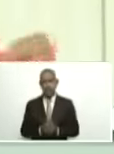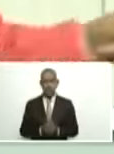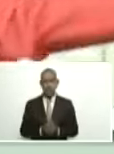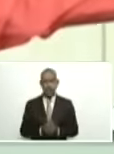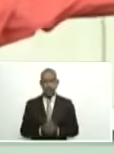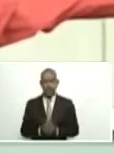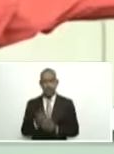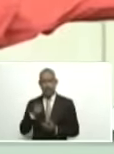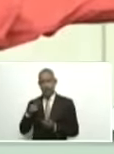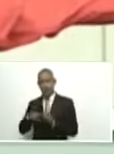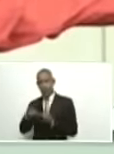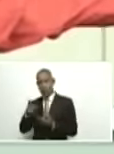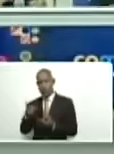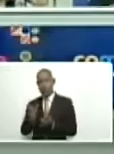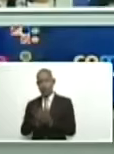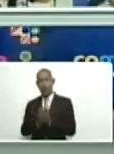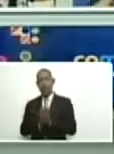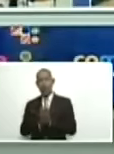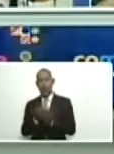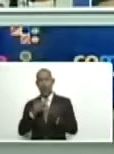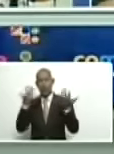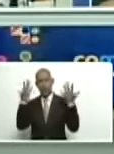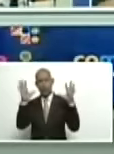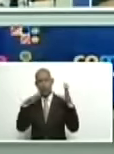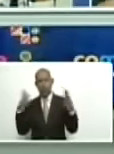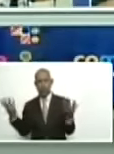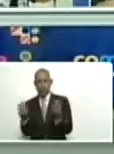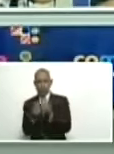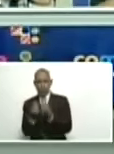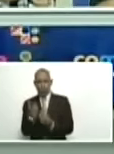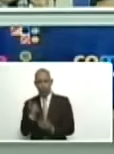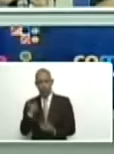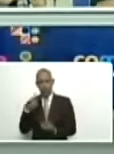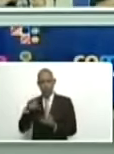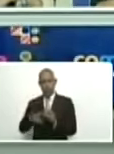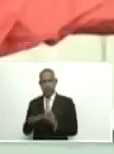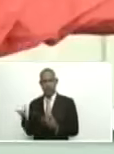Sí, le damos un aplauso a Supercilita, ¿vale? Que está conmigo aquí.